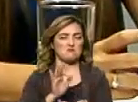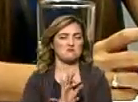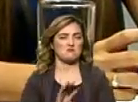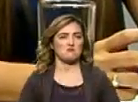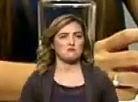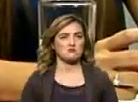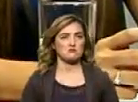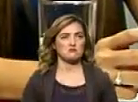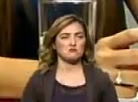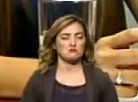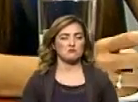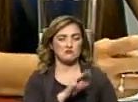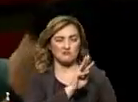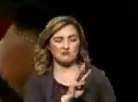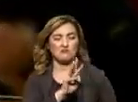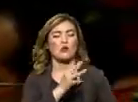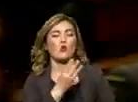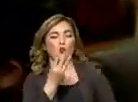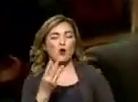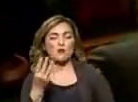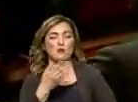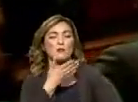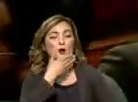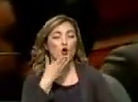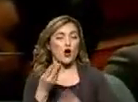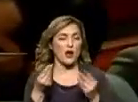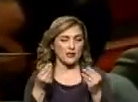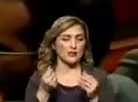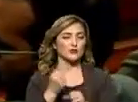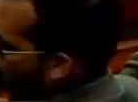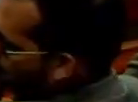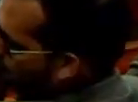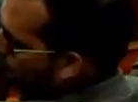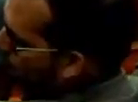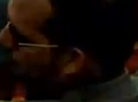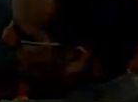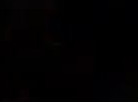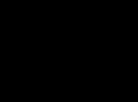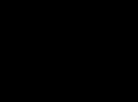se espera una mayor eficiencia. En Quito, Paul Coello, 24 horas.